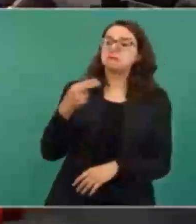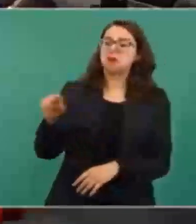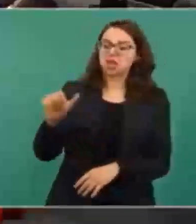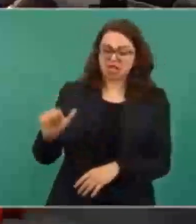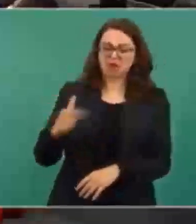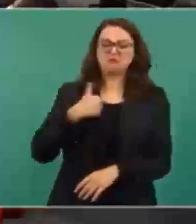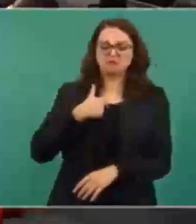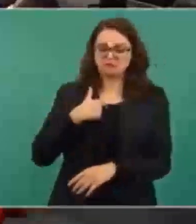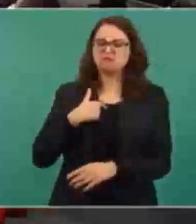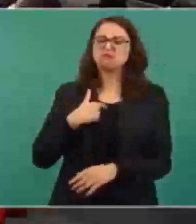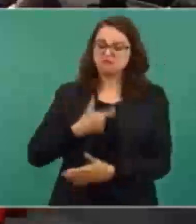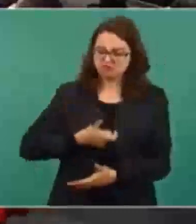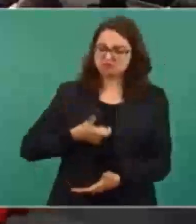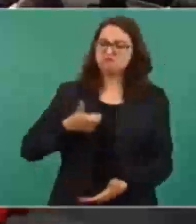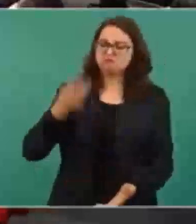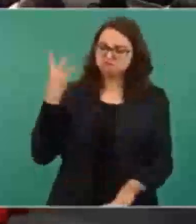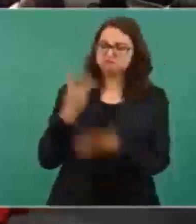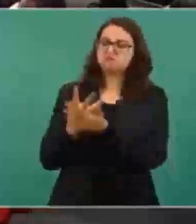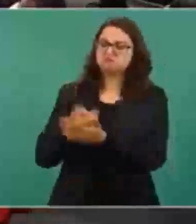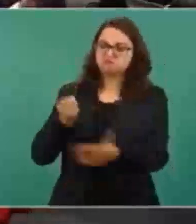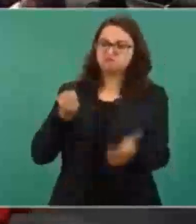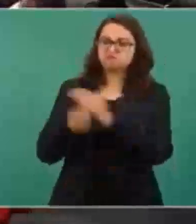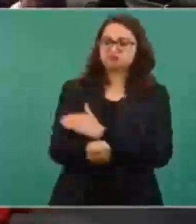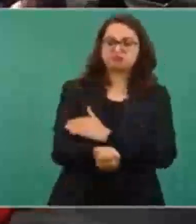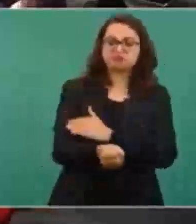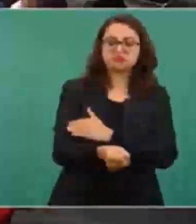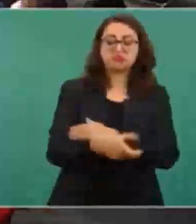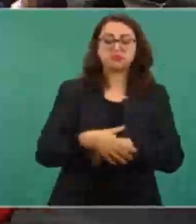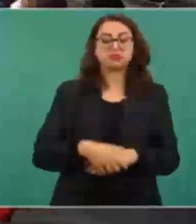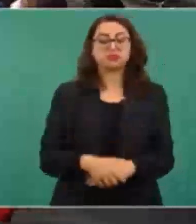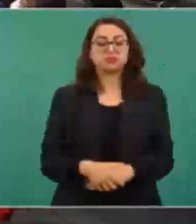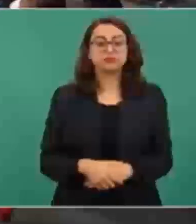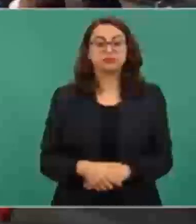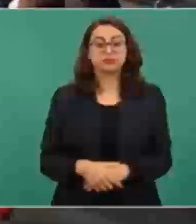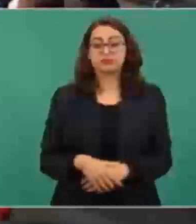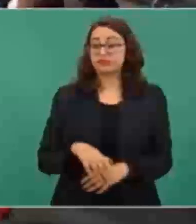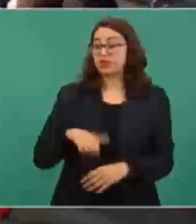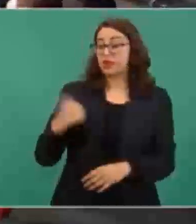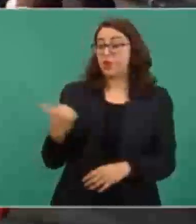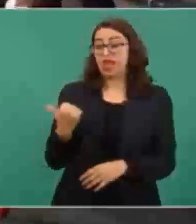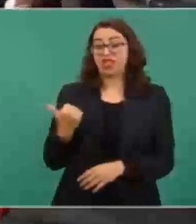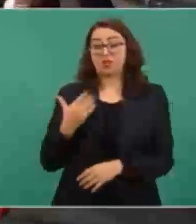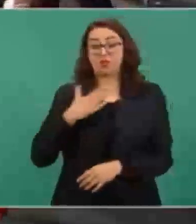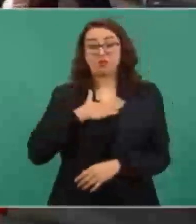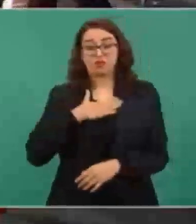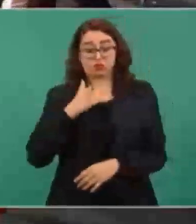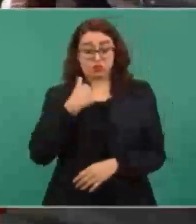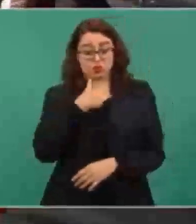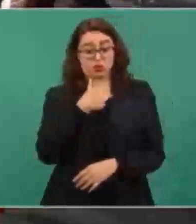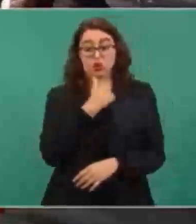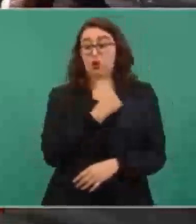Peña. Y yo tenía junto a Mit.